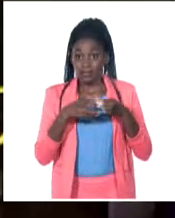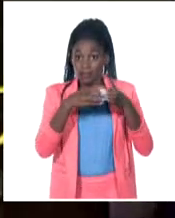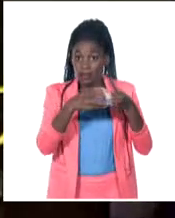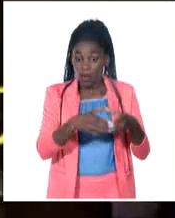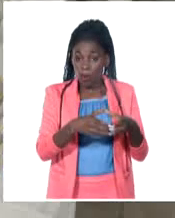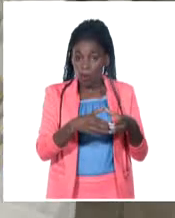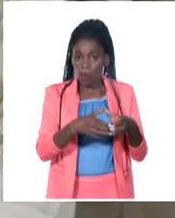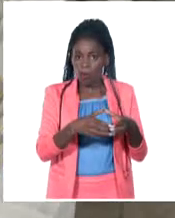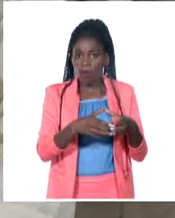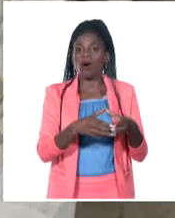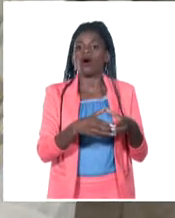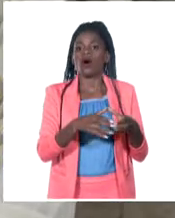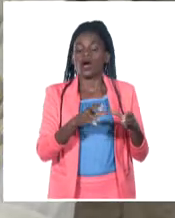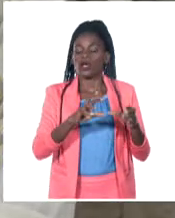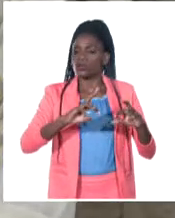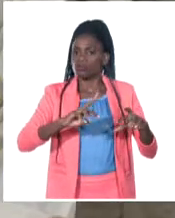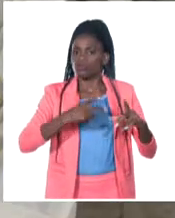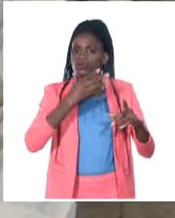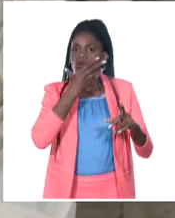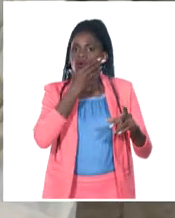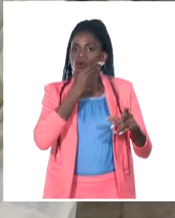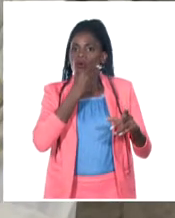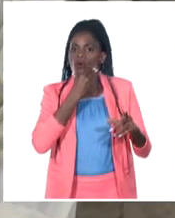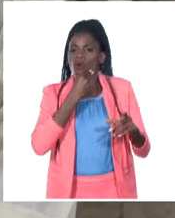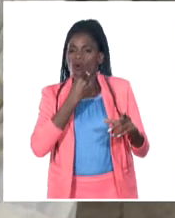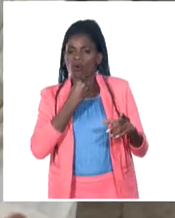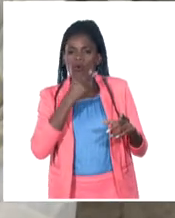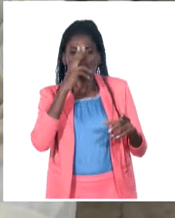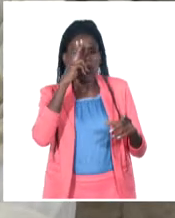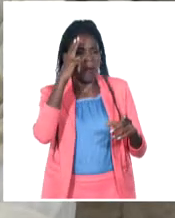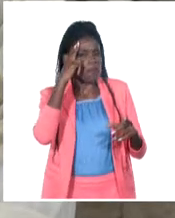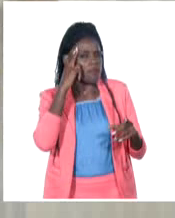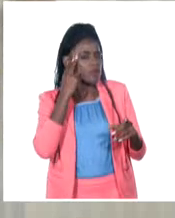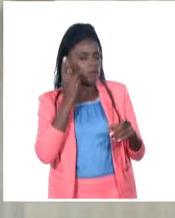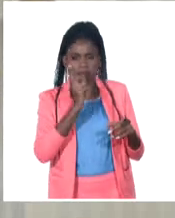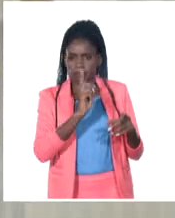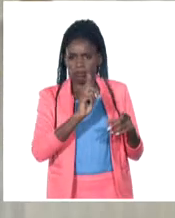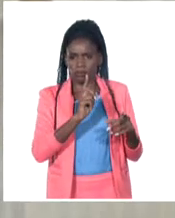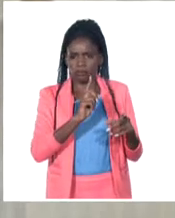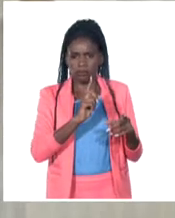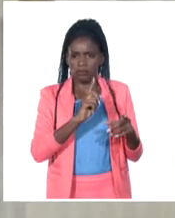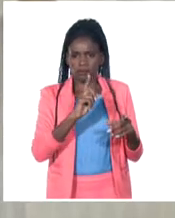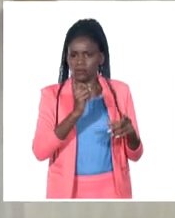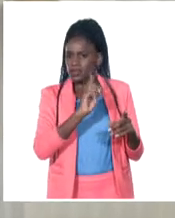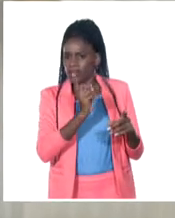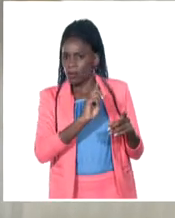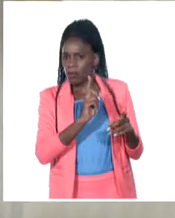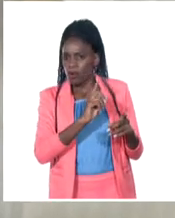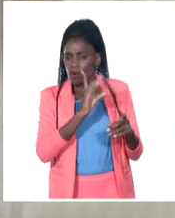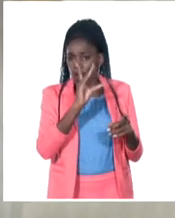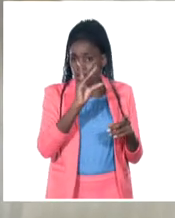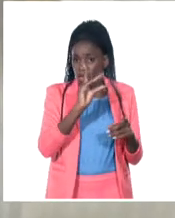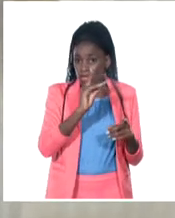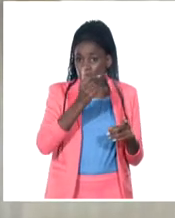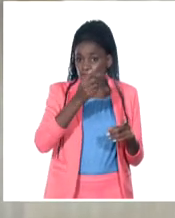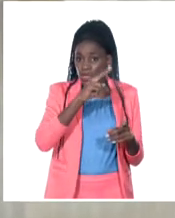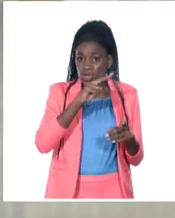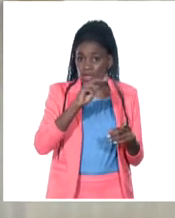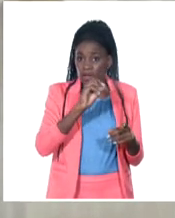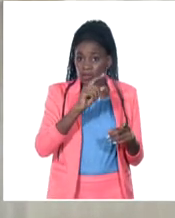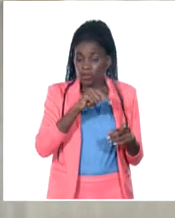está rejuvenecida, no es una orquesta de viejos, como tampoco el danzón es un género